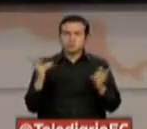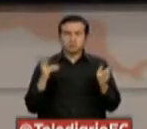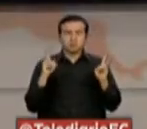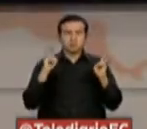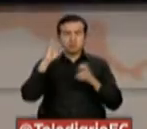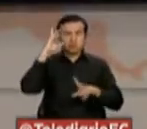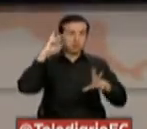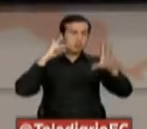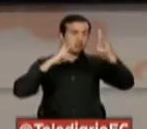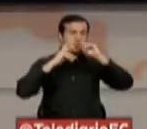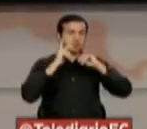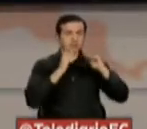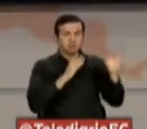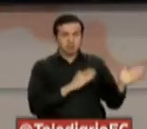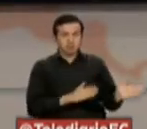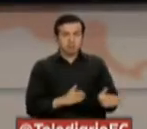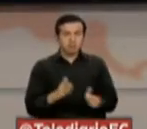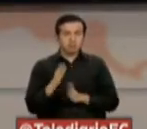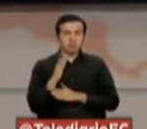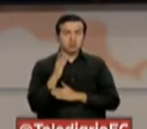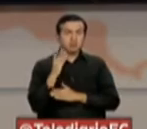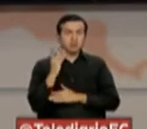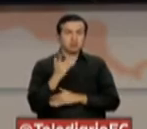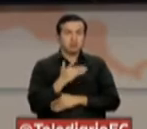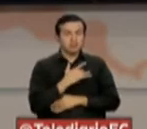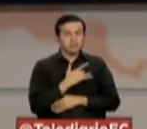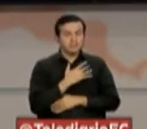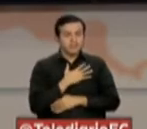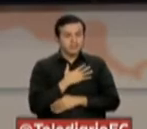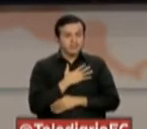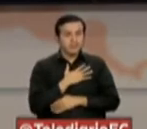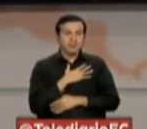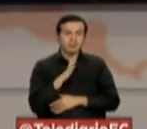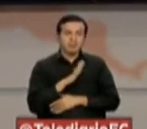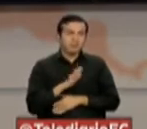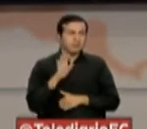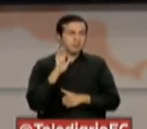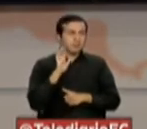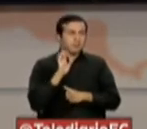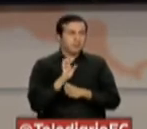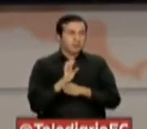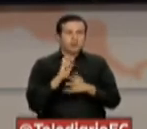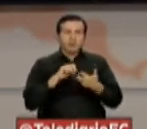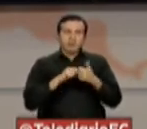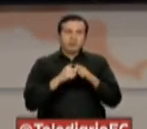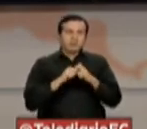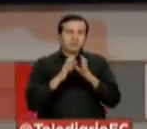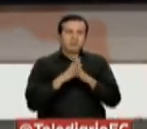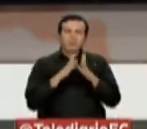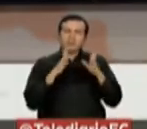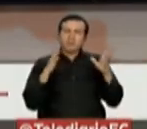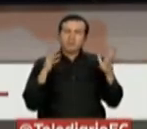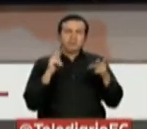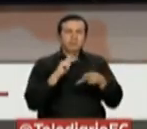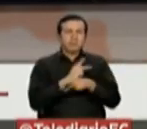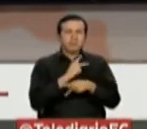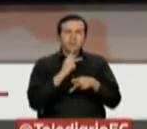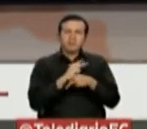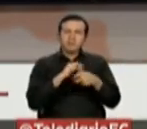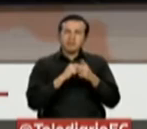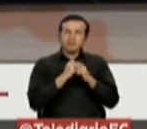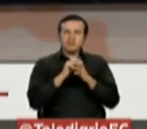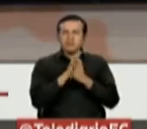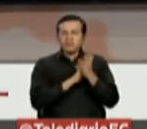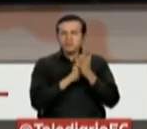de los conocimientos tradicionales, desafortunadamente, en nuestro país ha sufrido demasiados